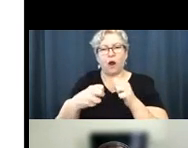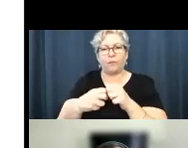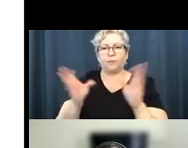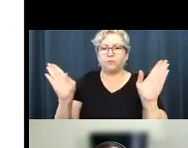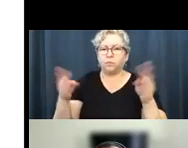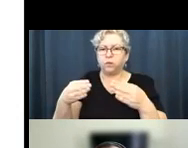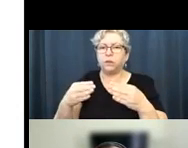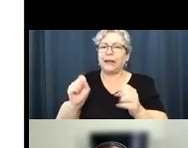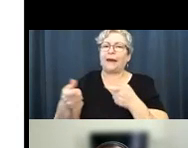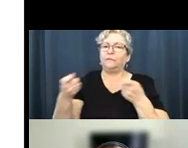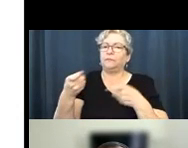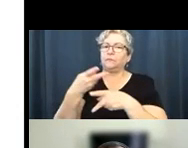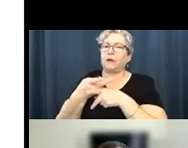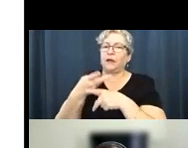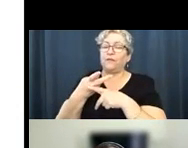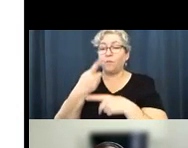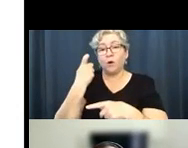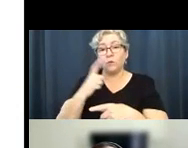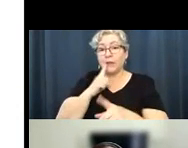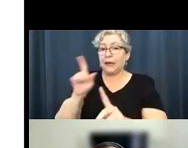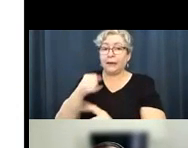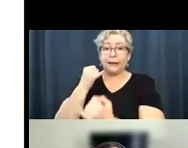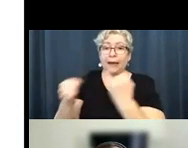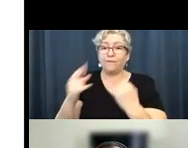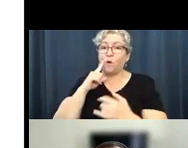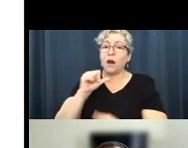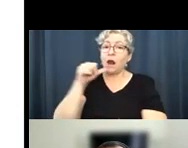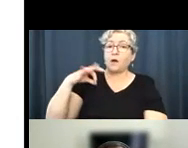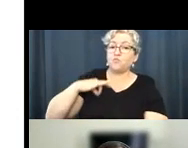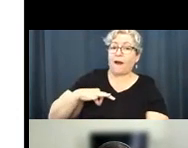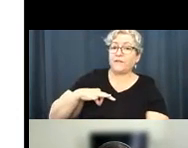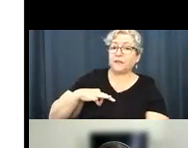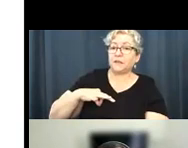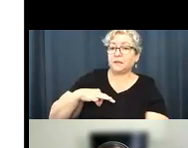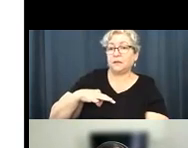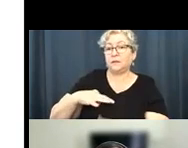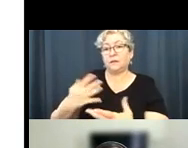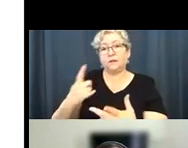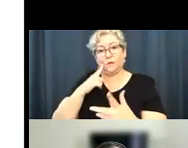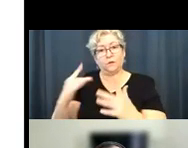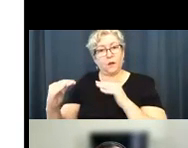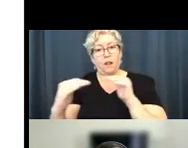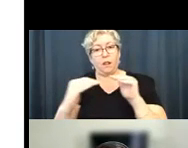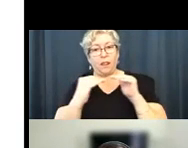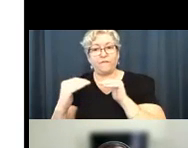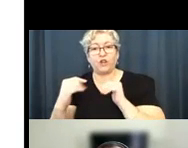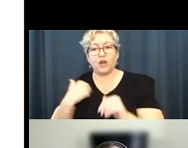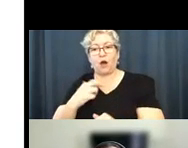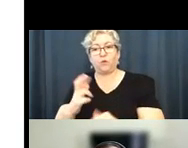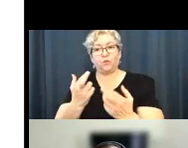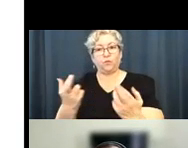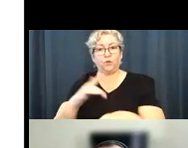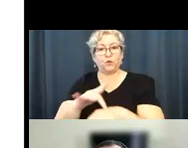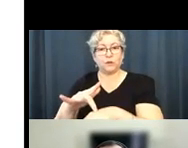le ayuda a cerrar la brecha para saber exactamente cuál es el problema. Porque verdaderamente, para los